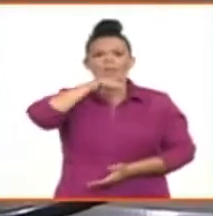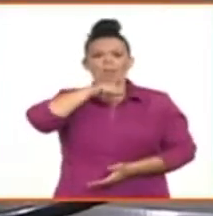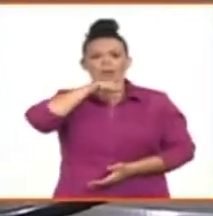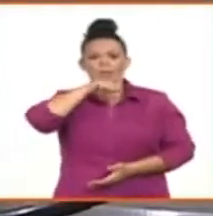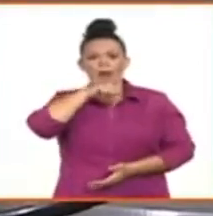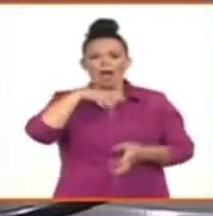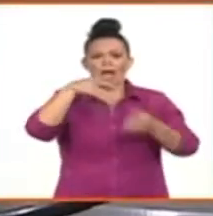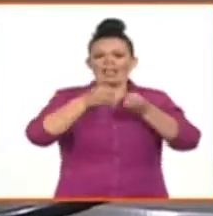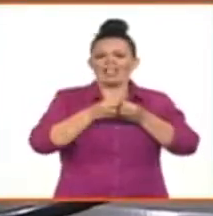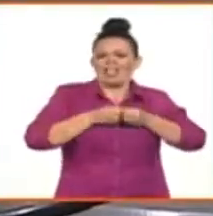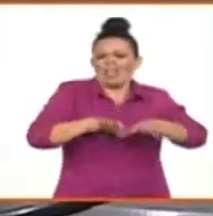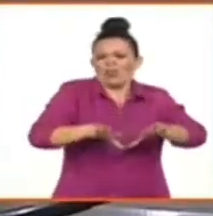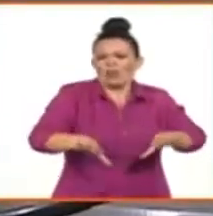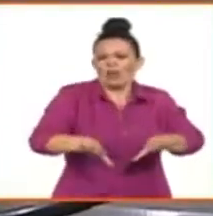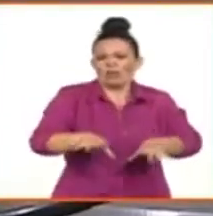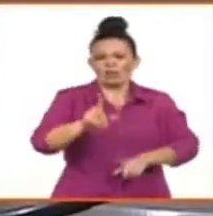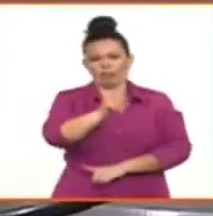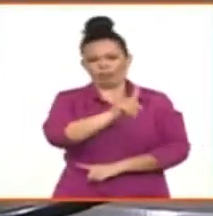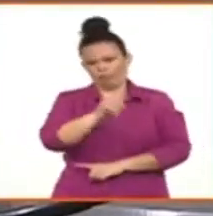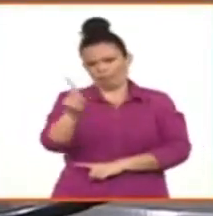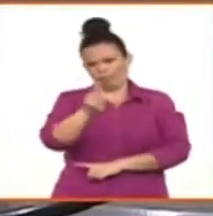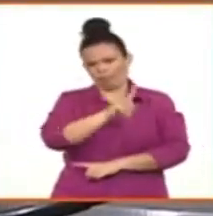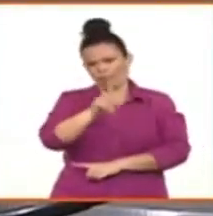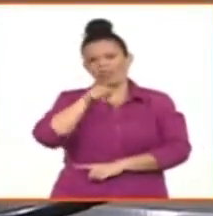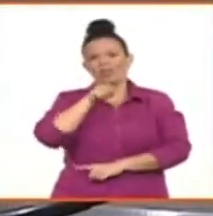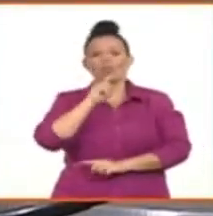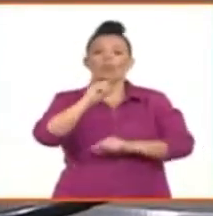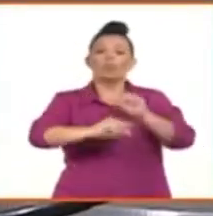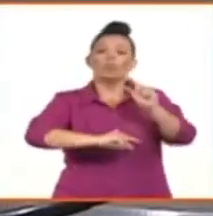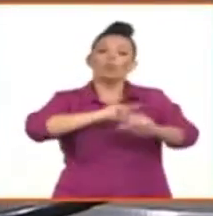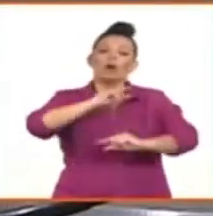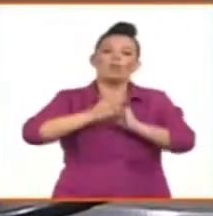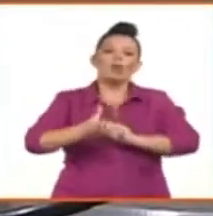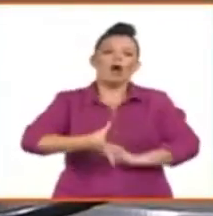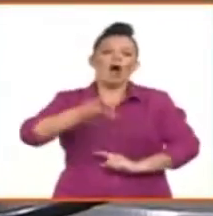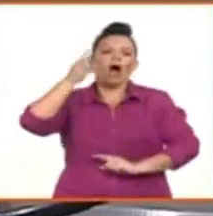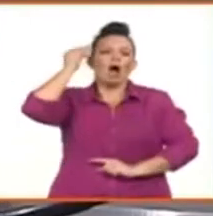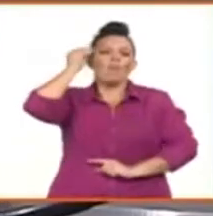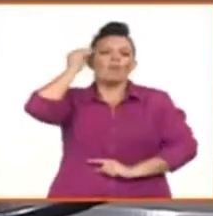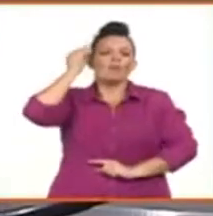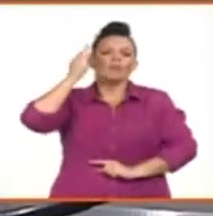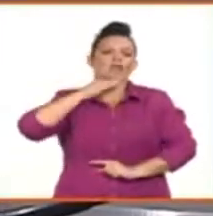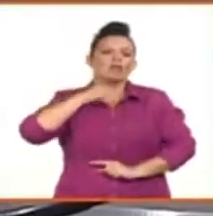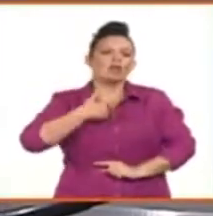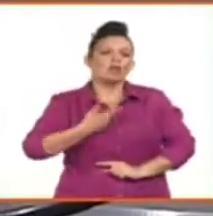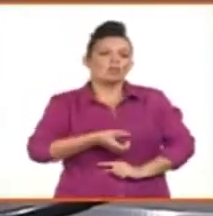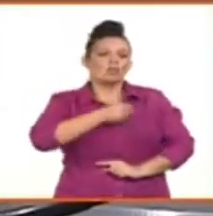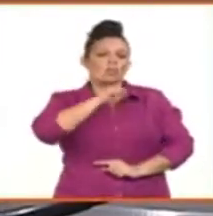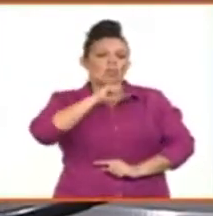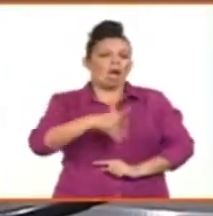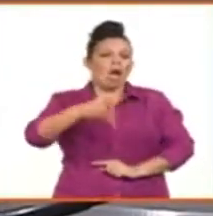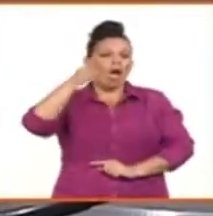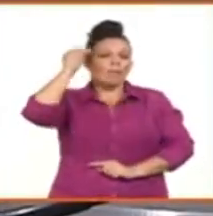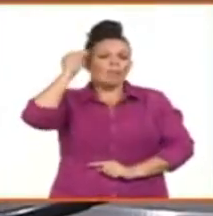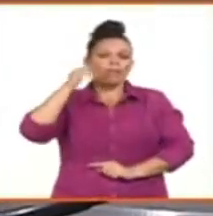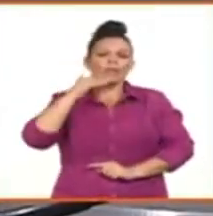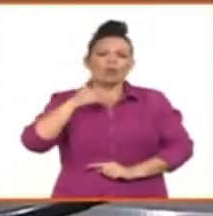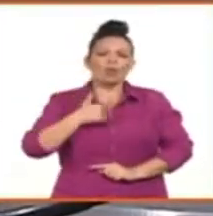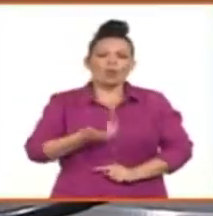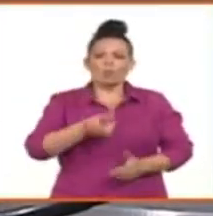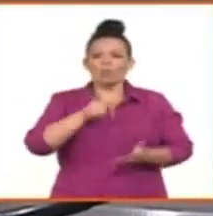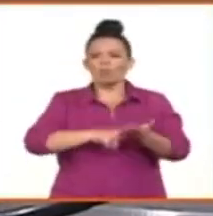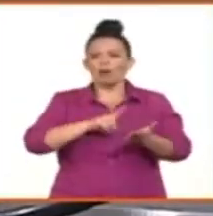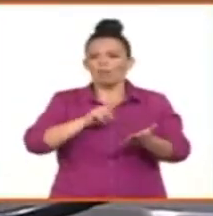naturaleza, se aprende a construir el vínculo, se genera una cultura de cómo atender en